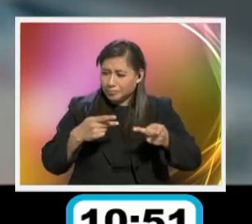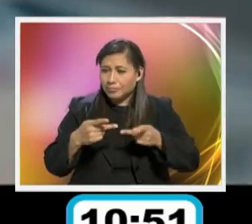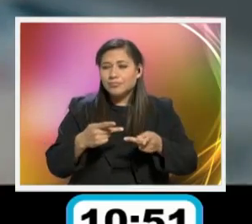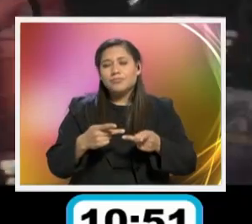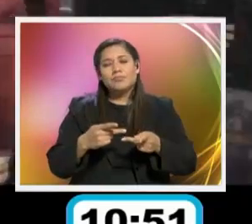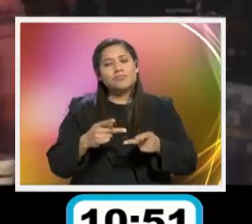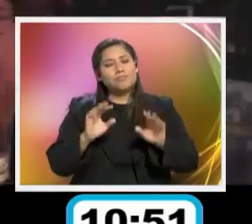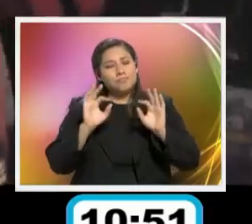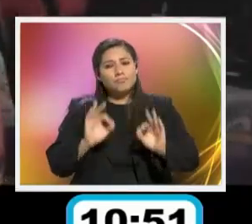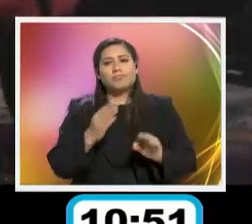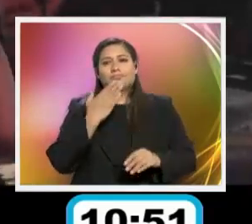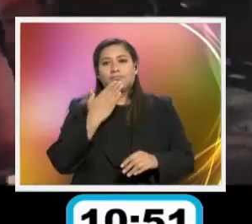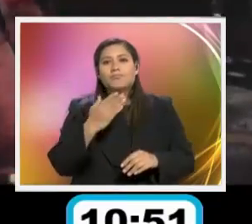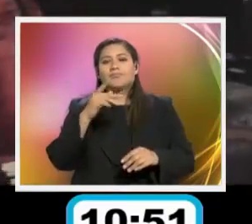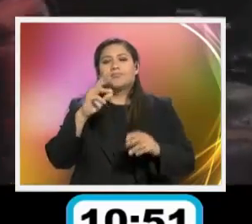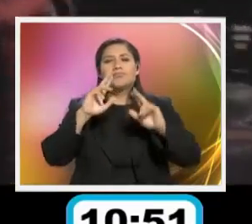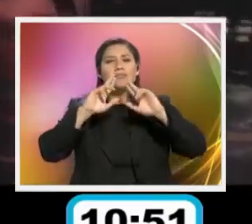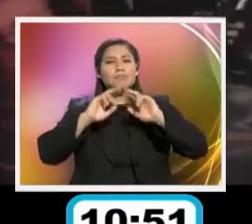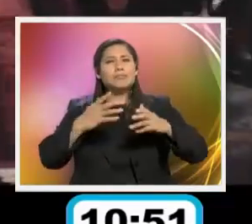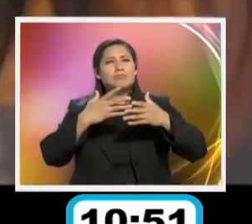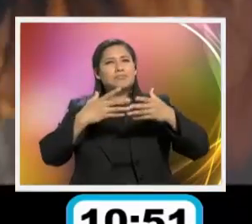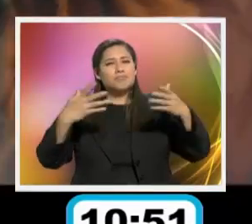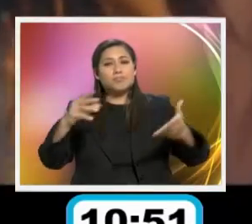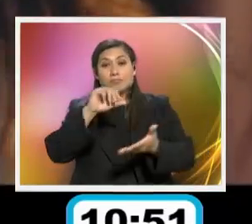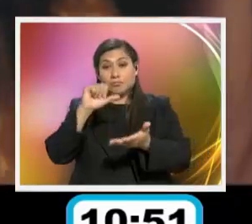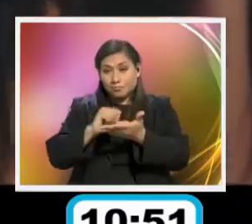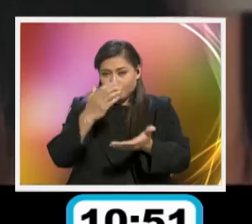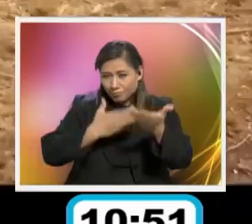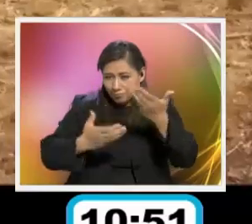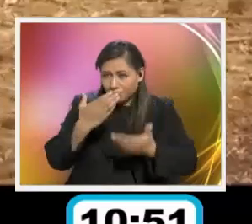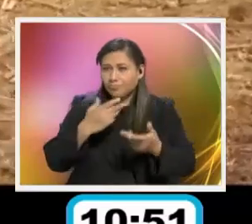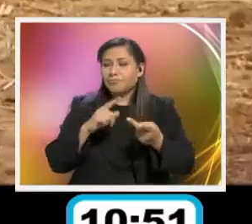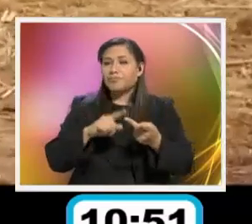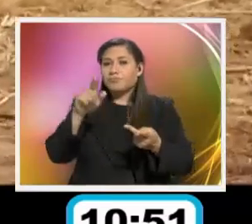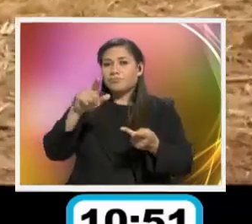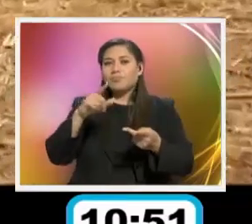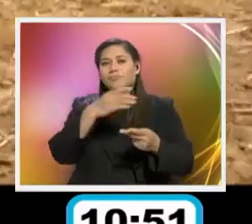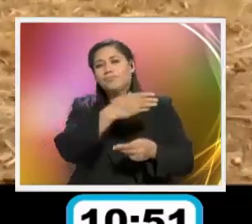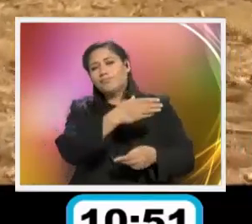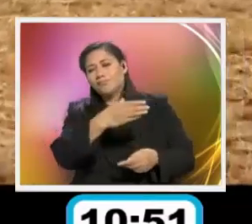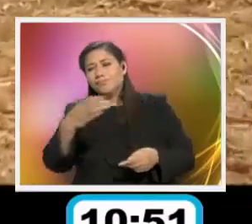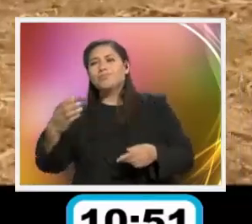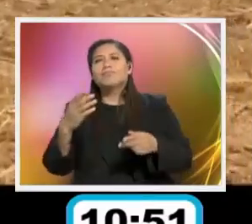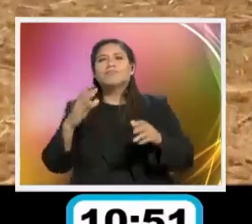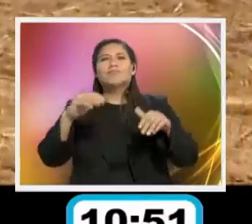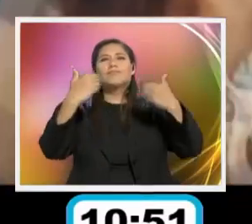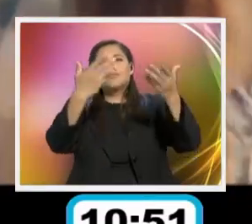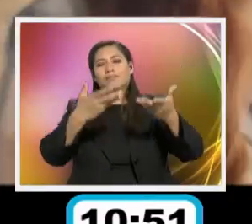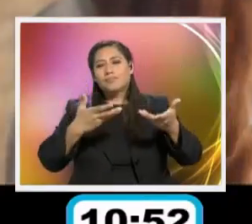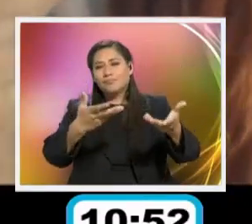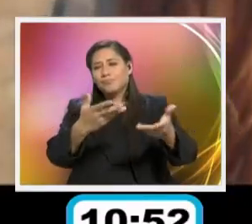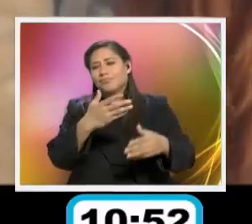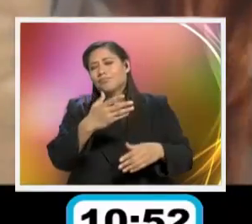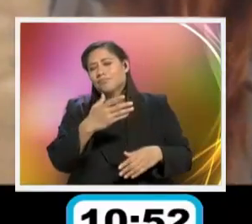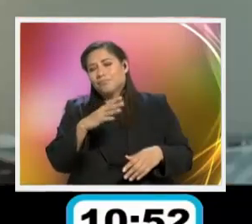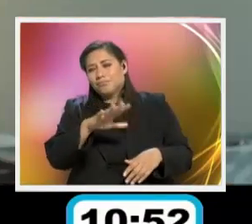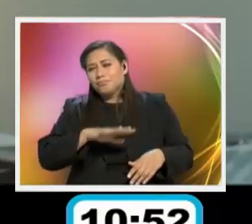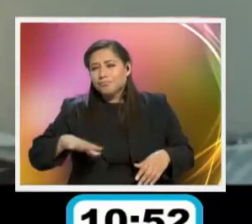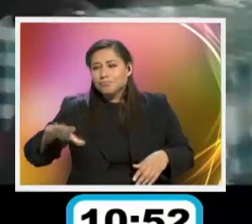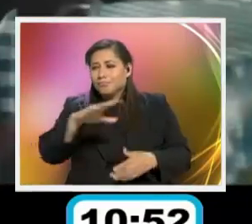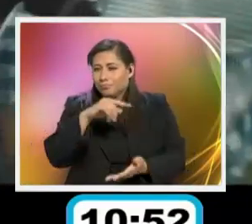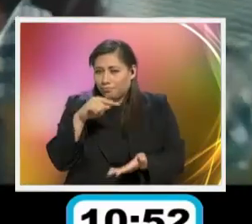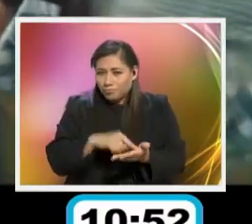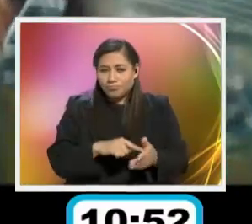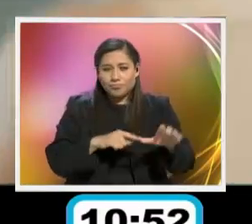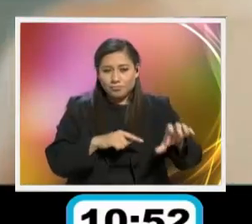valió la pena. Estuvimos en una hacienda, en un centro comercial, Sí. ahí en el campo, al aire libre, bueno, varias